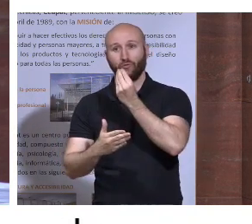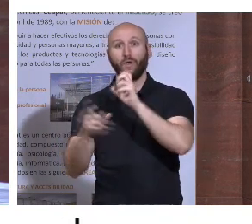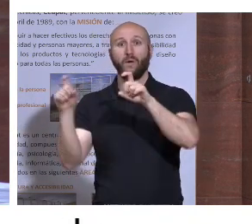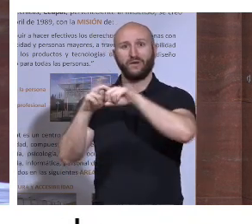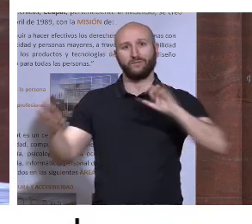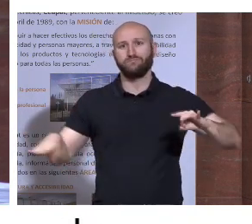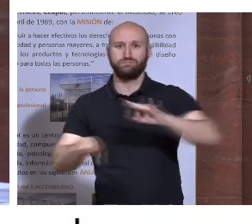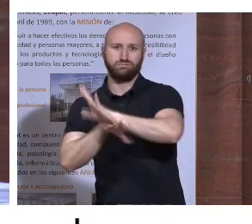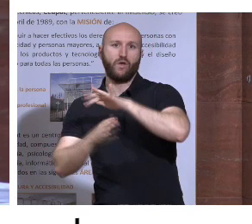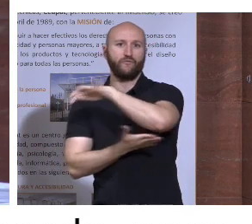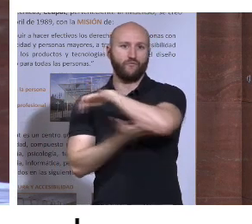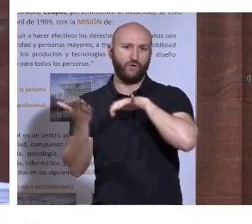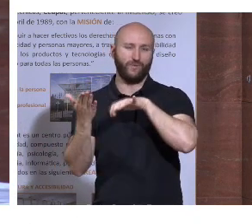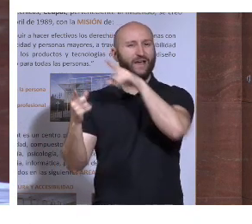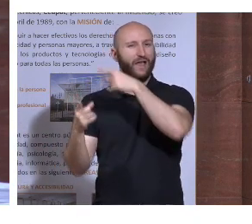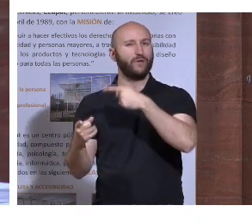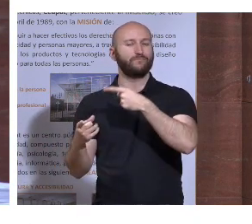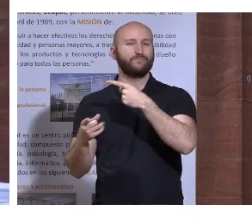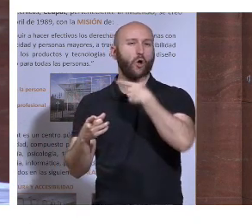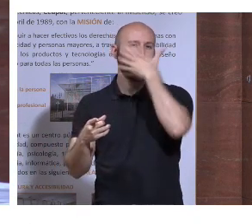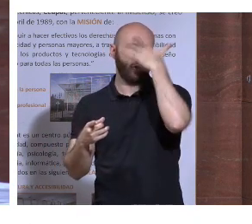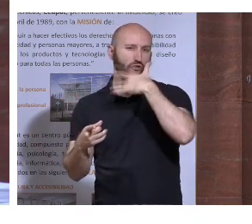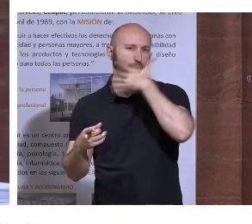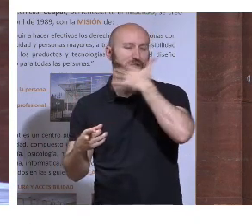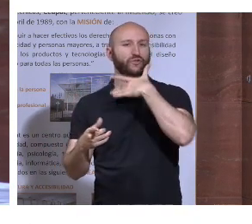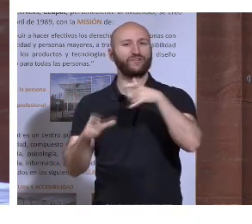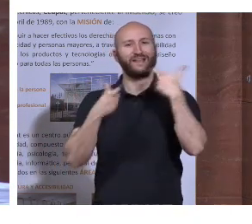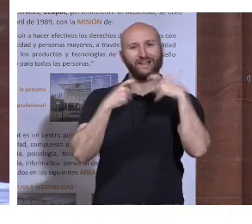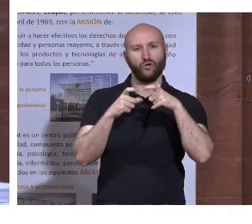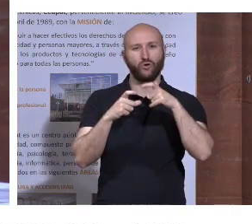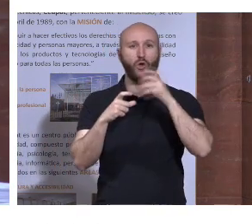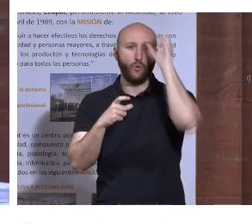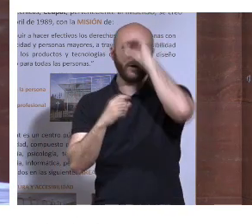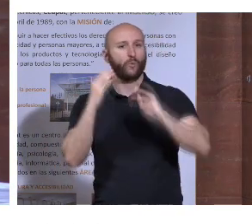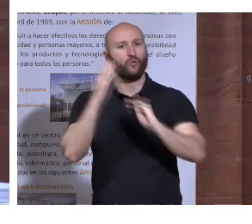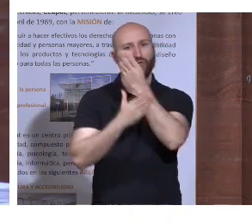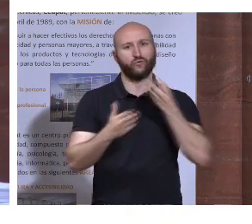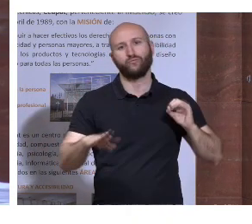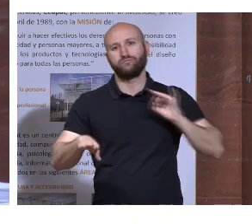que compartía sus conocimientos sobre el sector y su opinión sobre los productos.